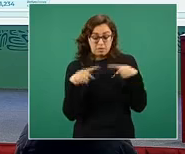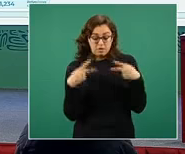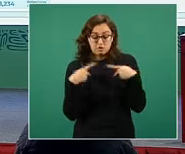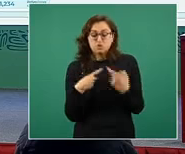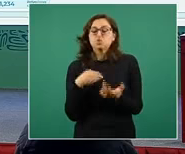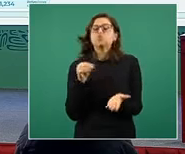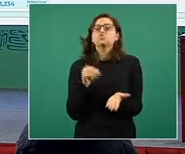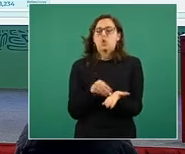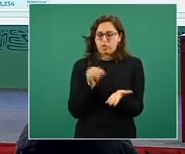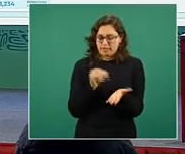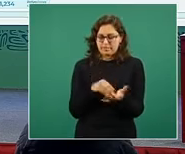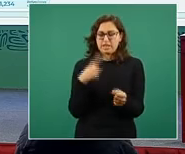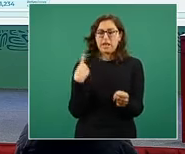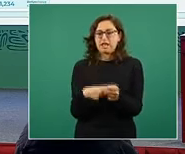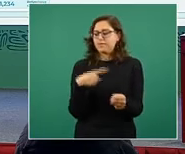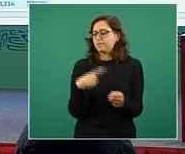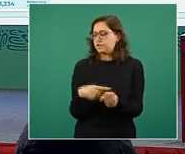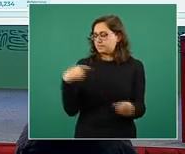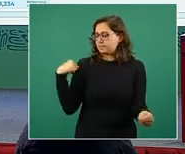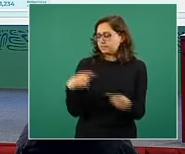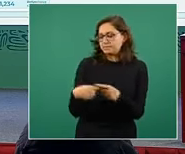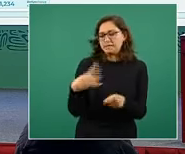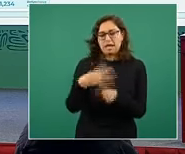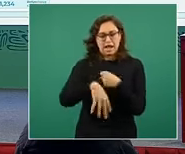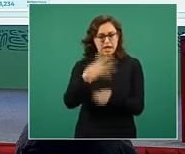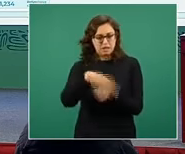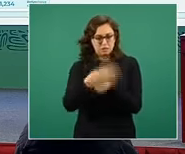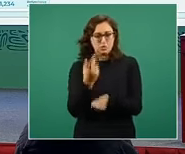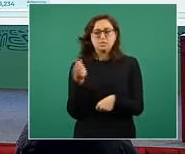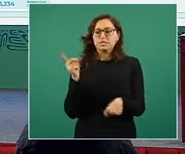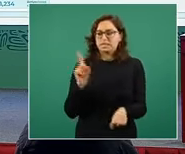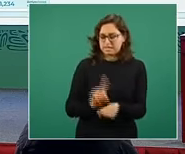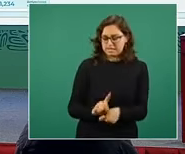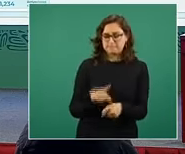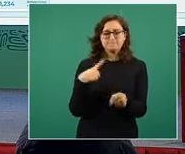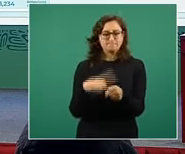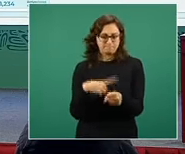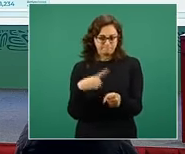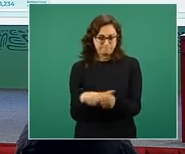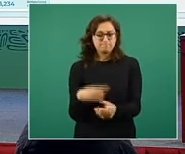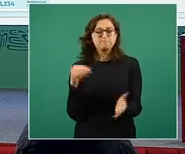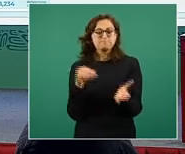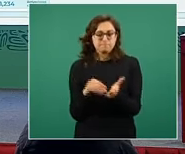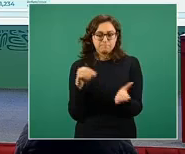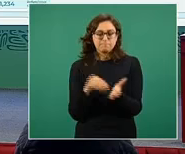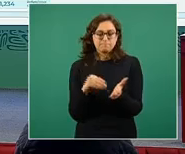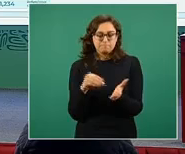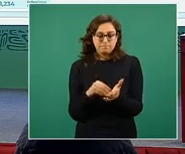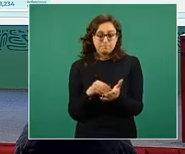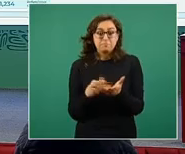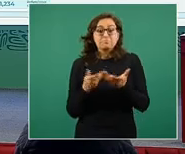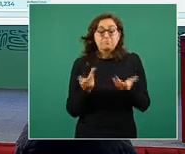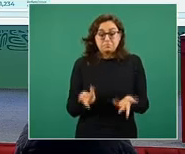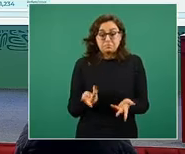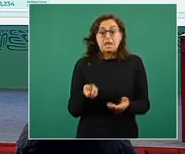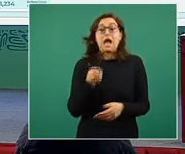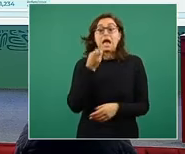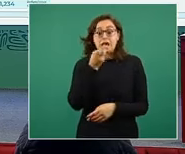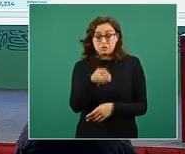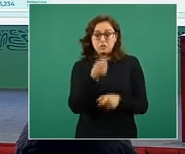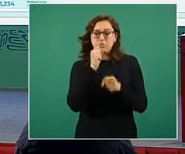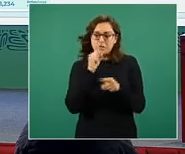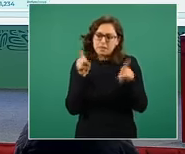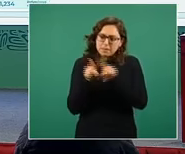últimos 14 días. Por eso decimos que conforman la epidemia activa y, bueno, es otro indicador también al cual le hemos estado